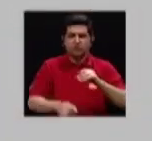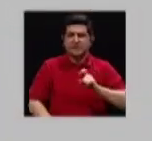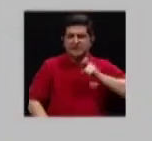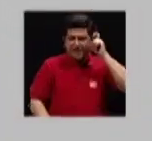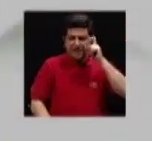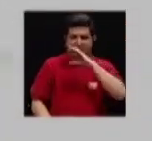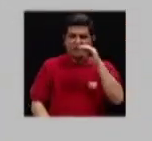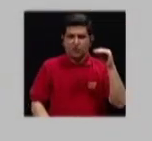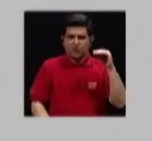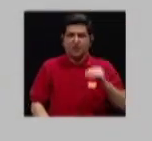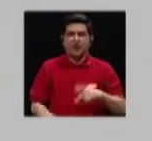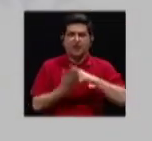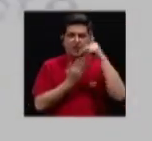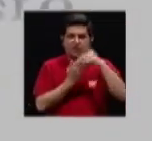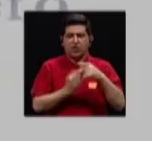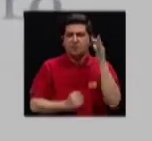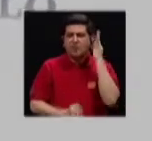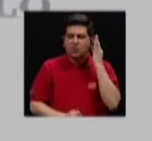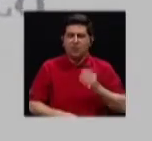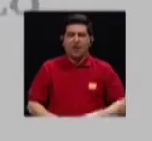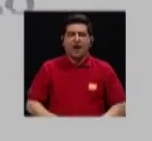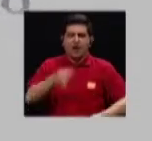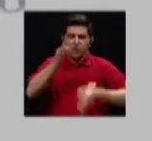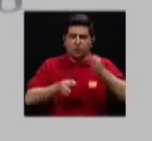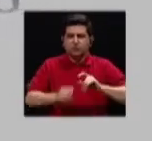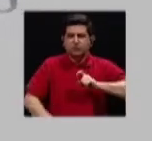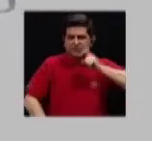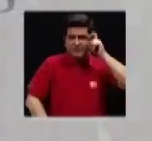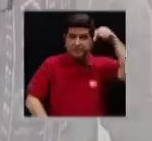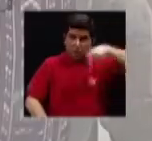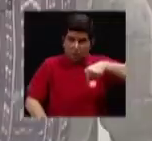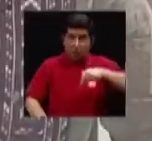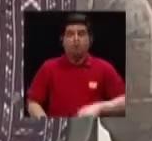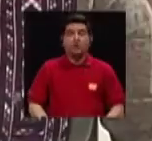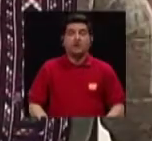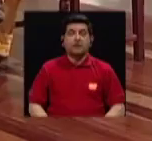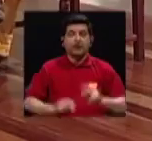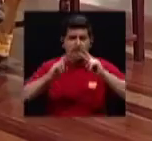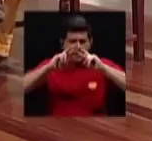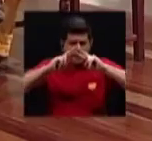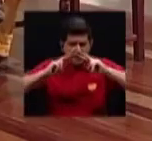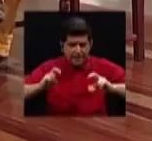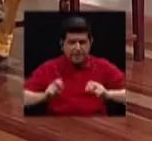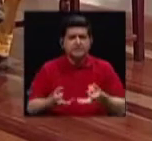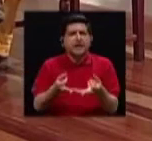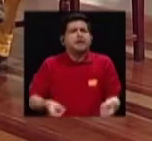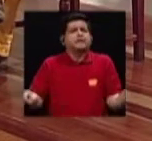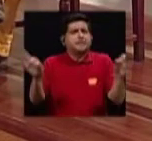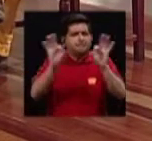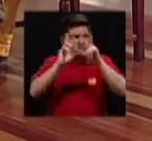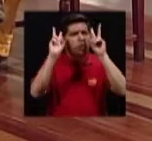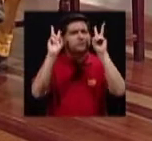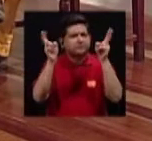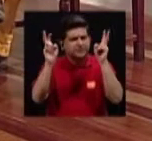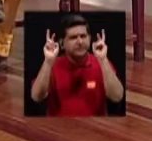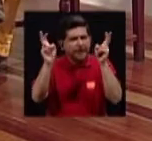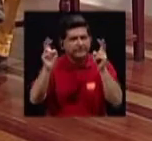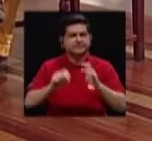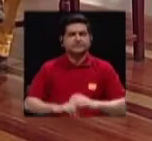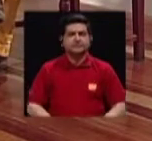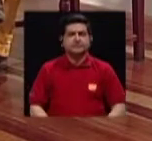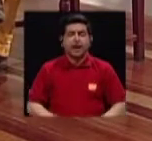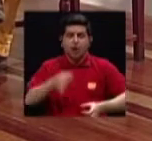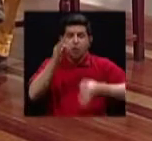el programa Mujer, Justicia y Género. Hoy vamos a tocar un muy importante tema que es